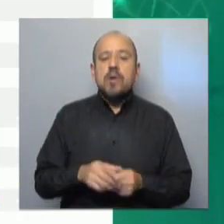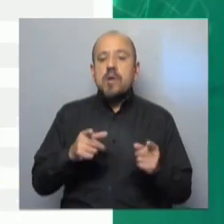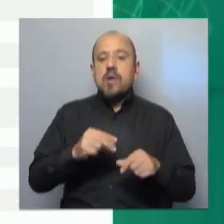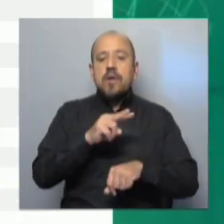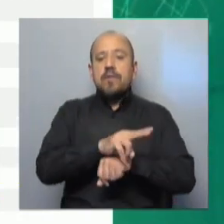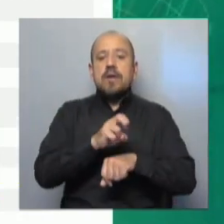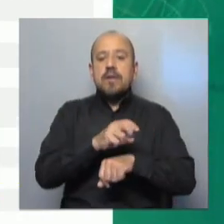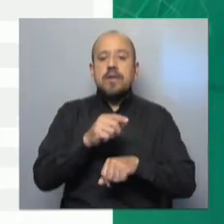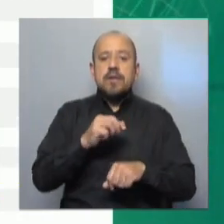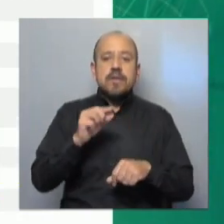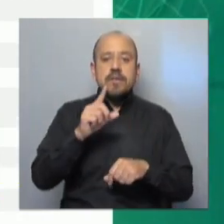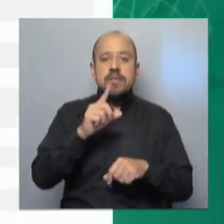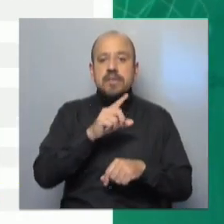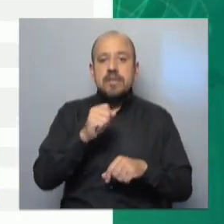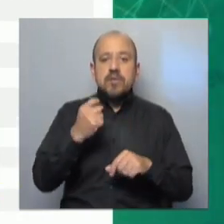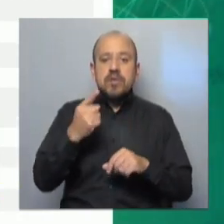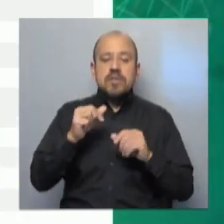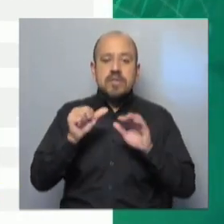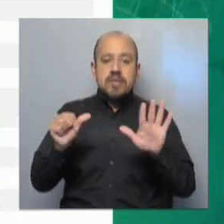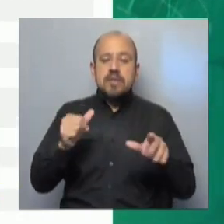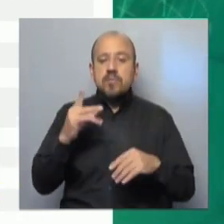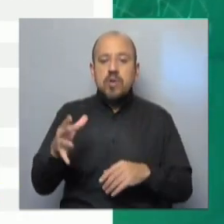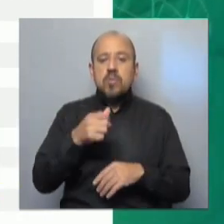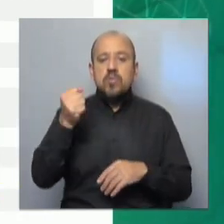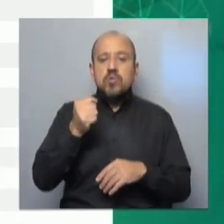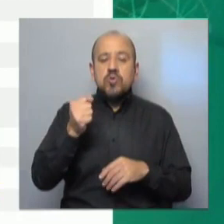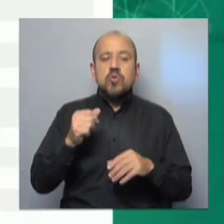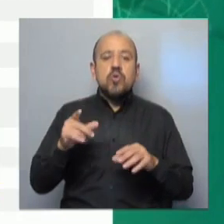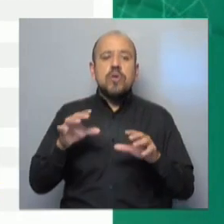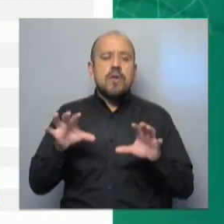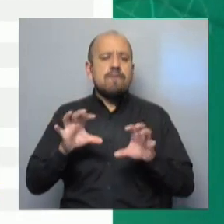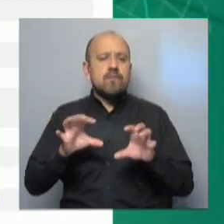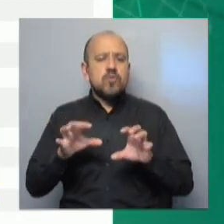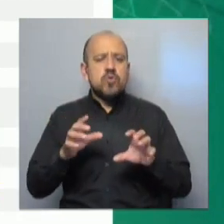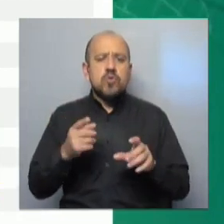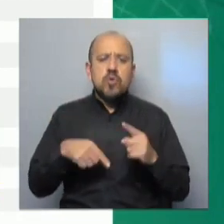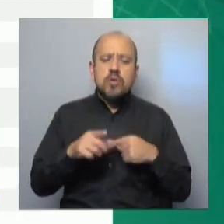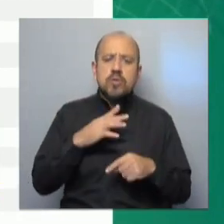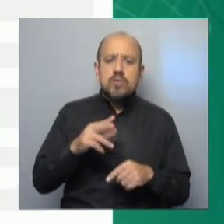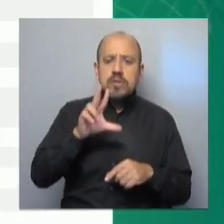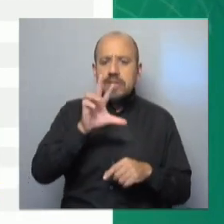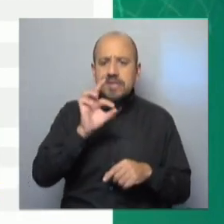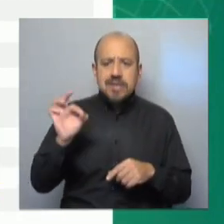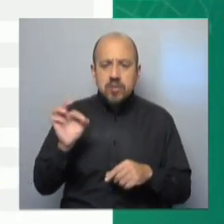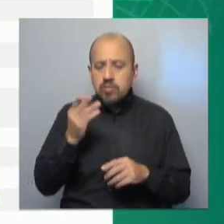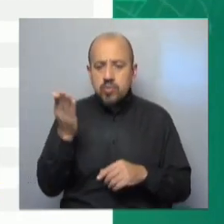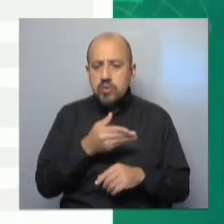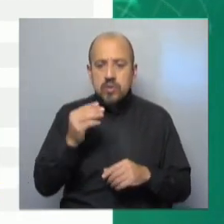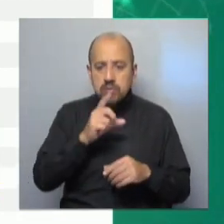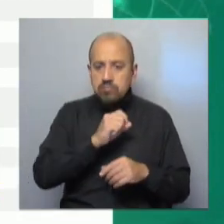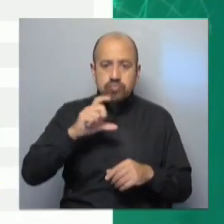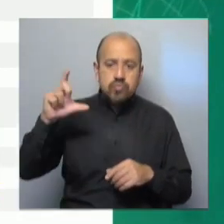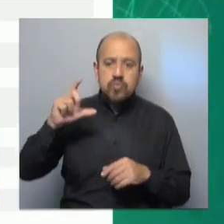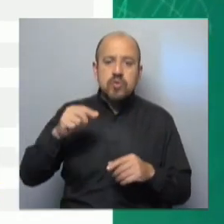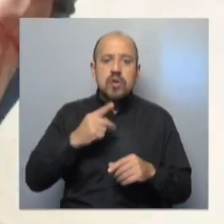fiscalía recibió 116 denuncias por abuso de funciones que representa un crecimiento de 300% con relación a